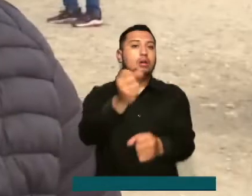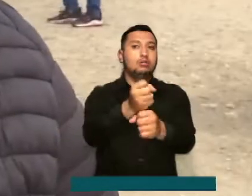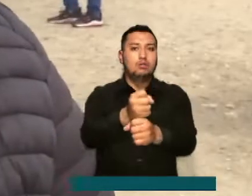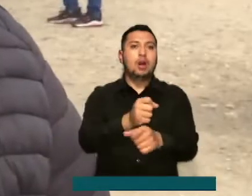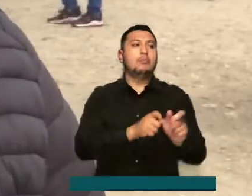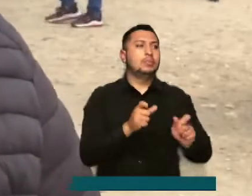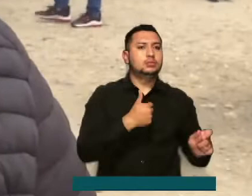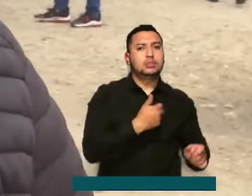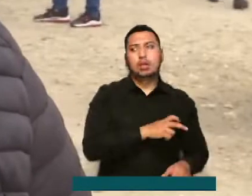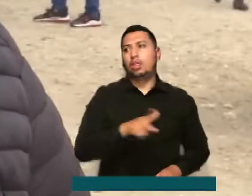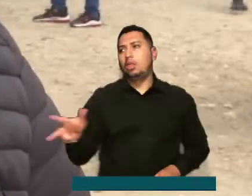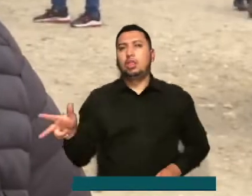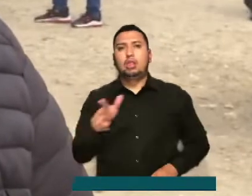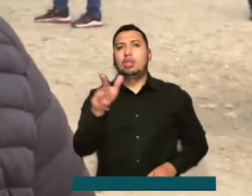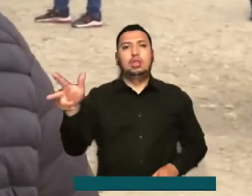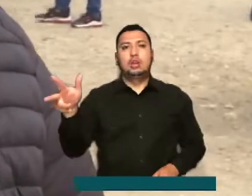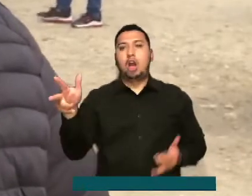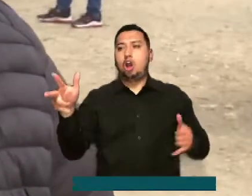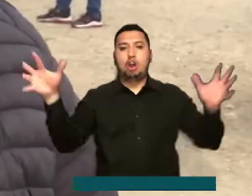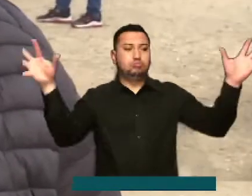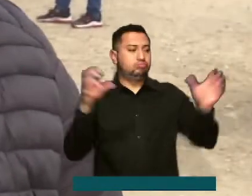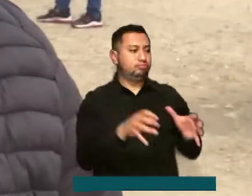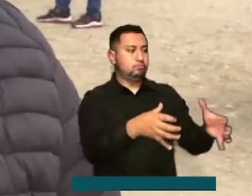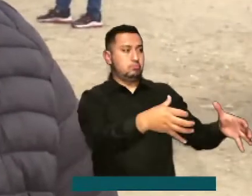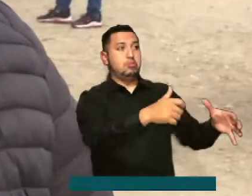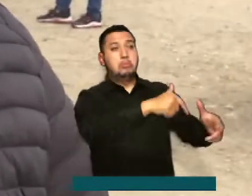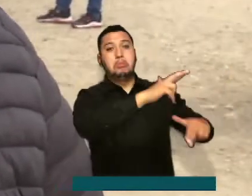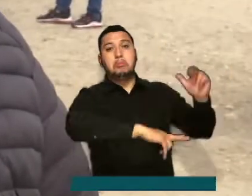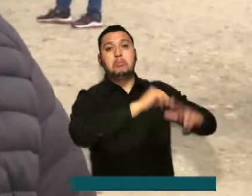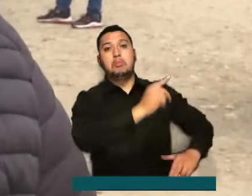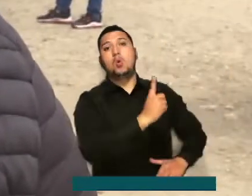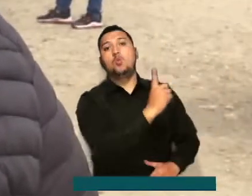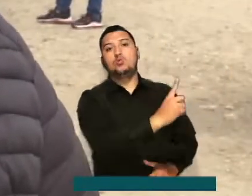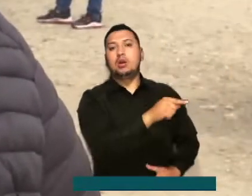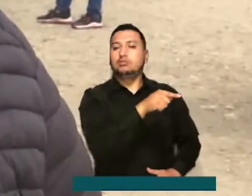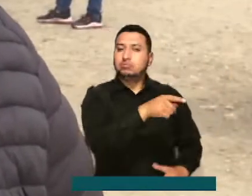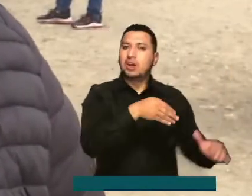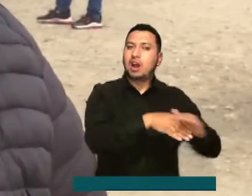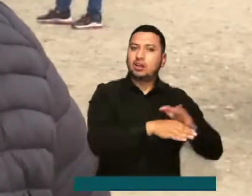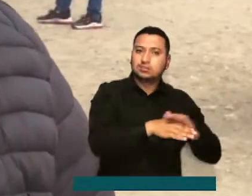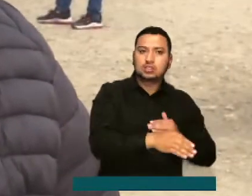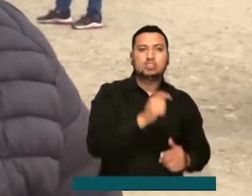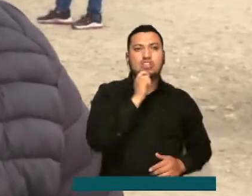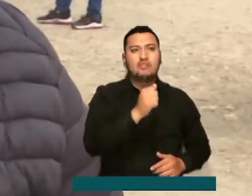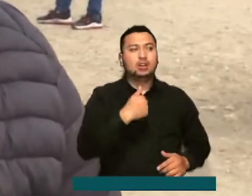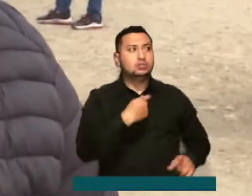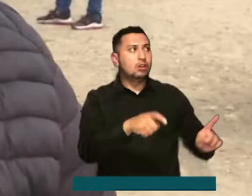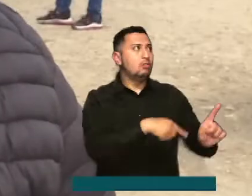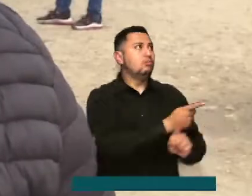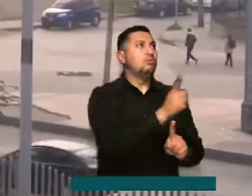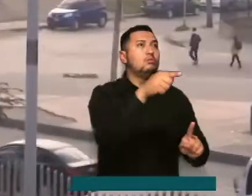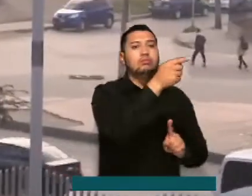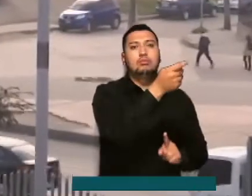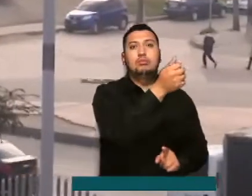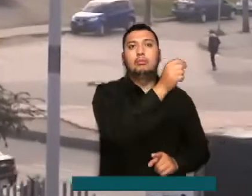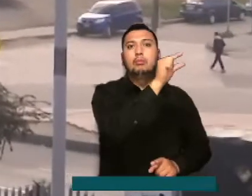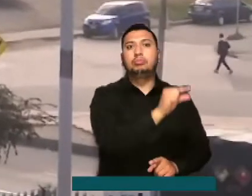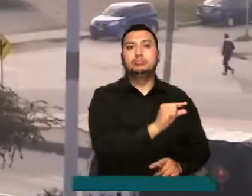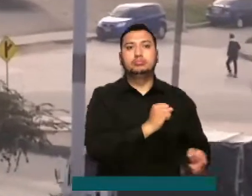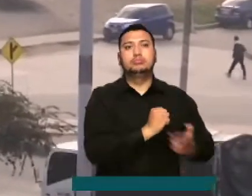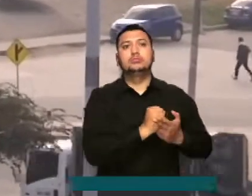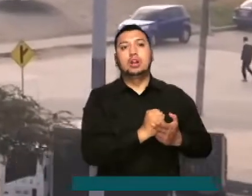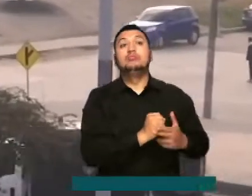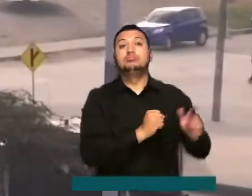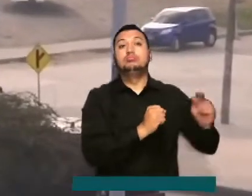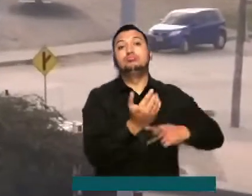ser la parte que más nos va a beneficiar, ya que por acceso, por facilidad, por costos, pues de verdad que es un